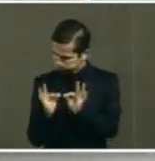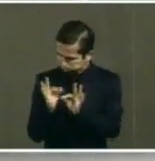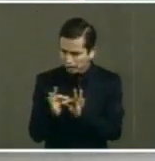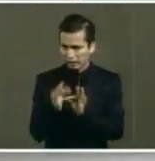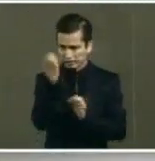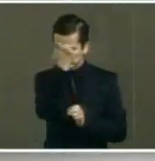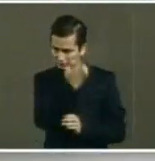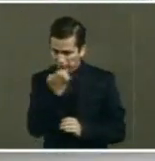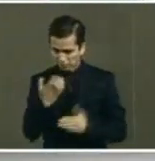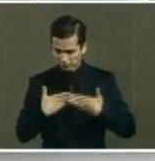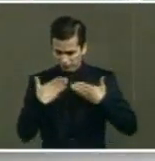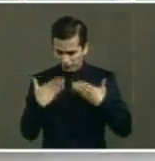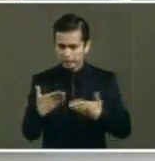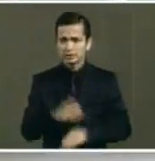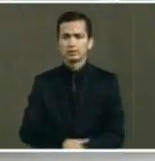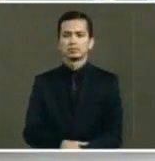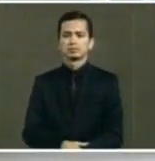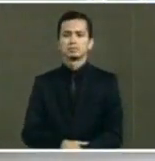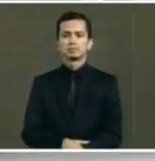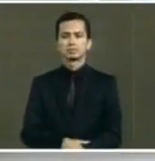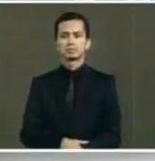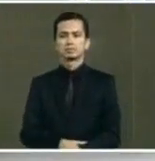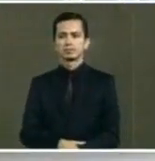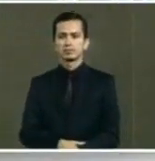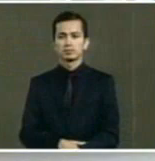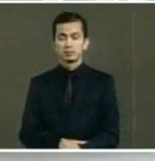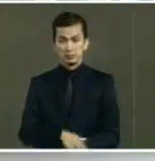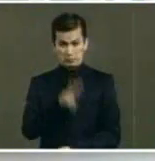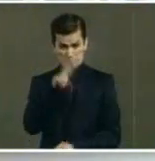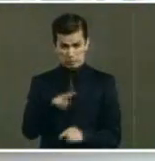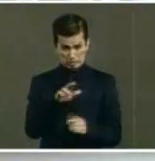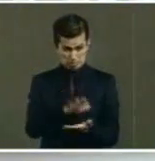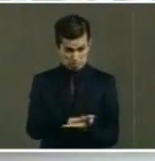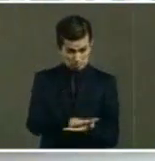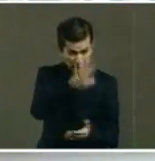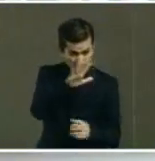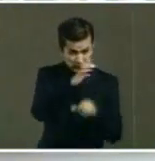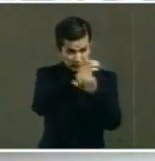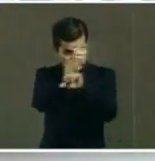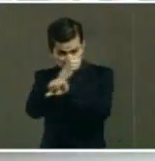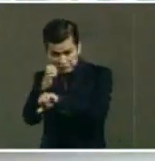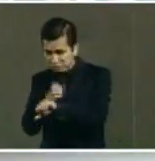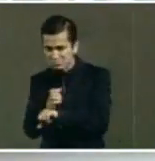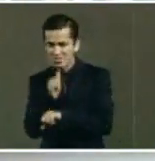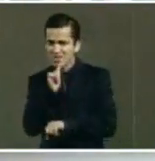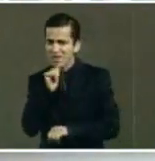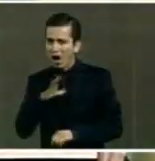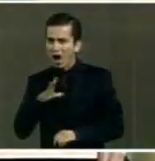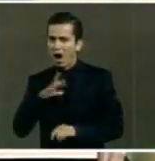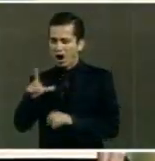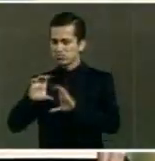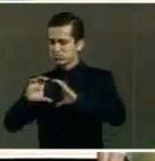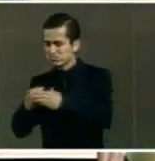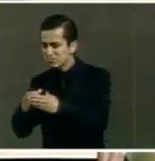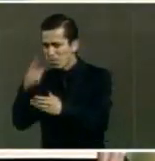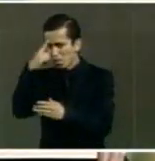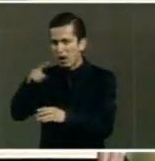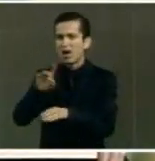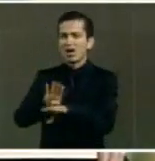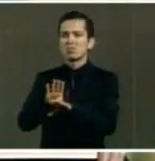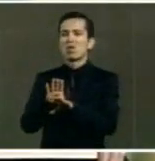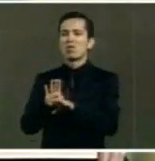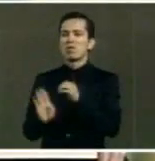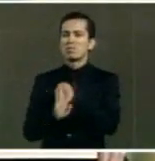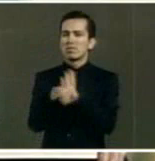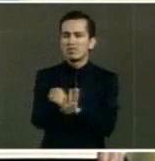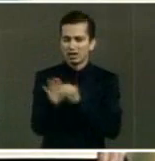compromisos. La mayoría aún no cuentan con unidades antisecuestro confiables e incluso hay entidades